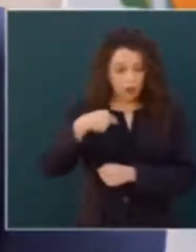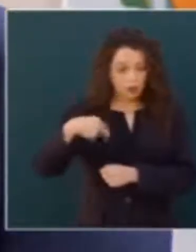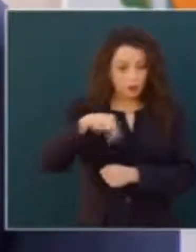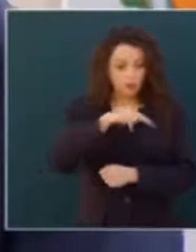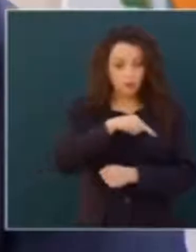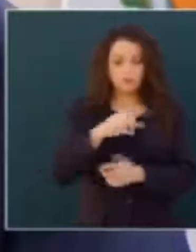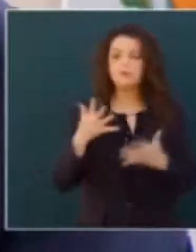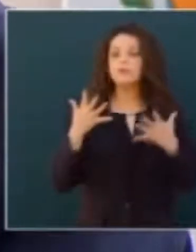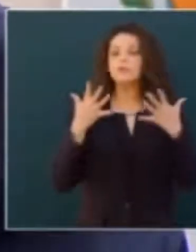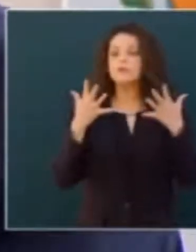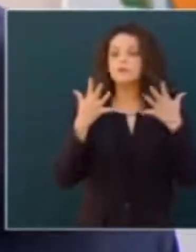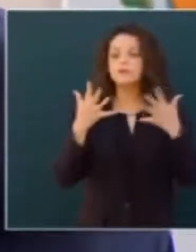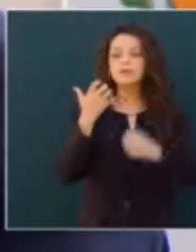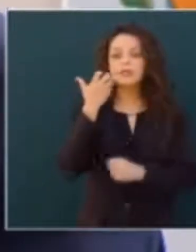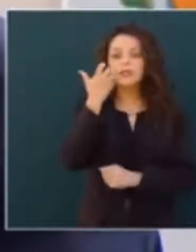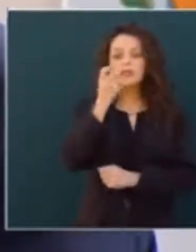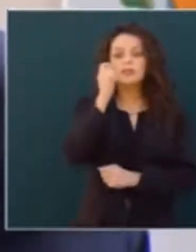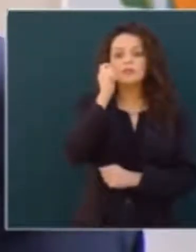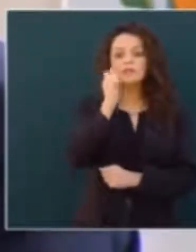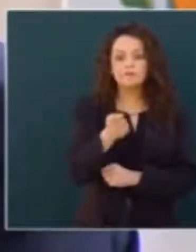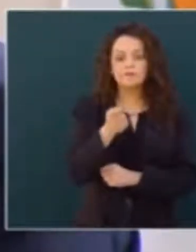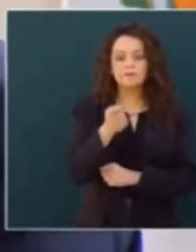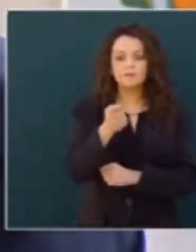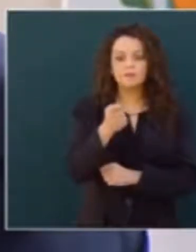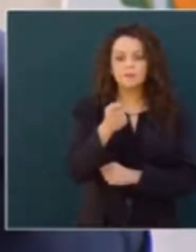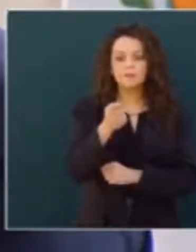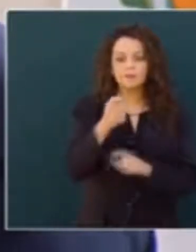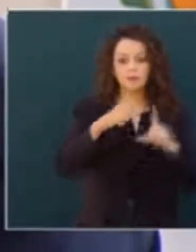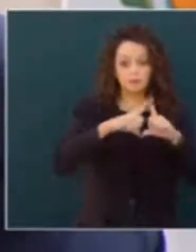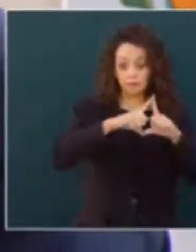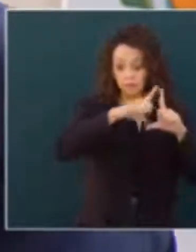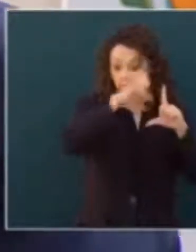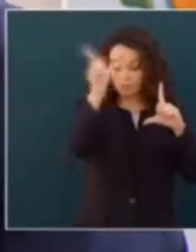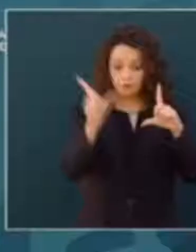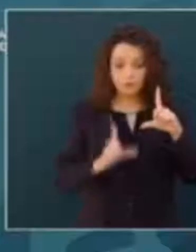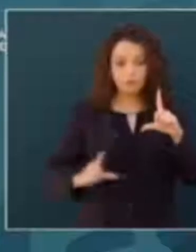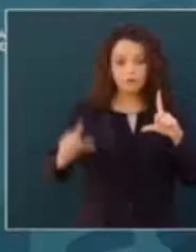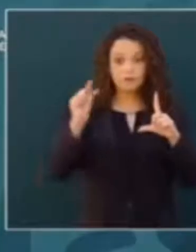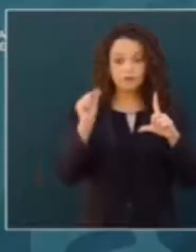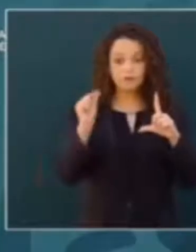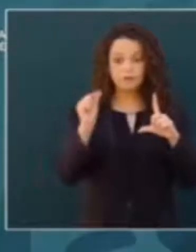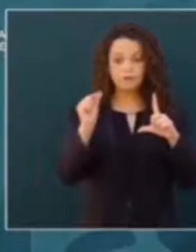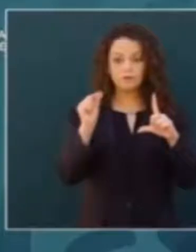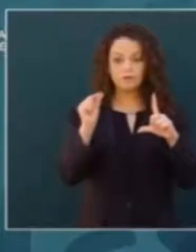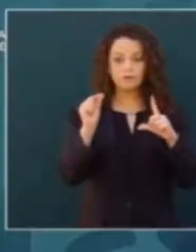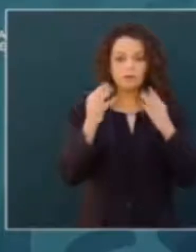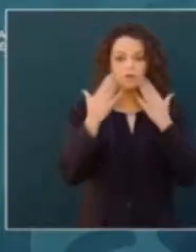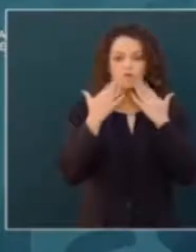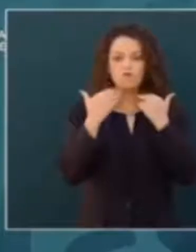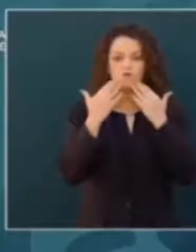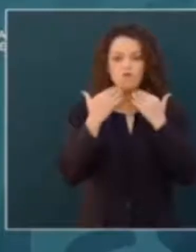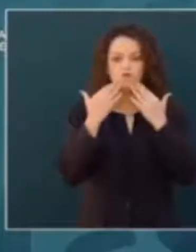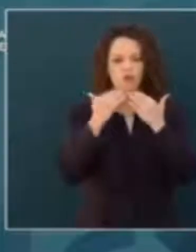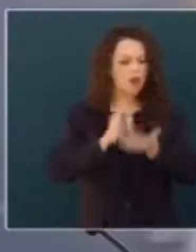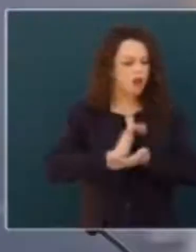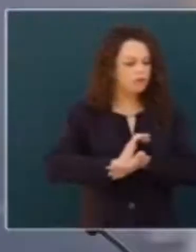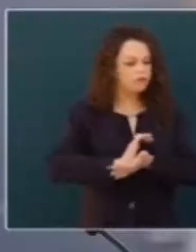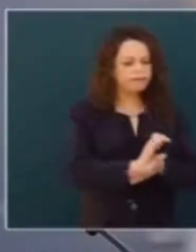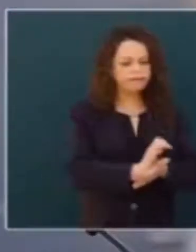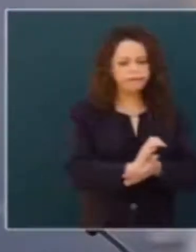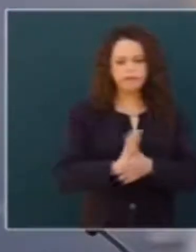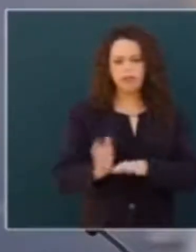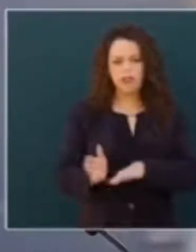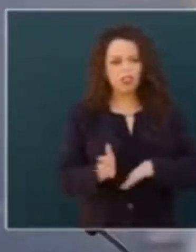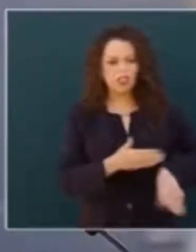cabo la construcción de un país que no excluya a nadie,